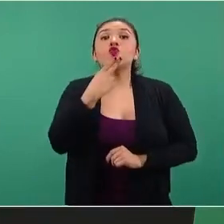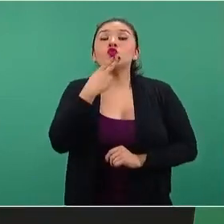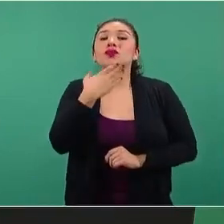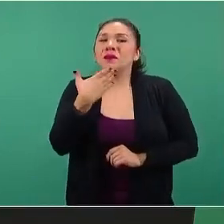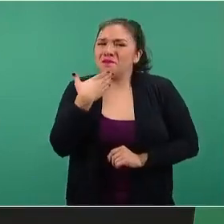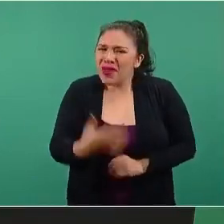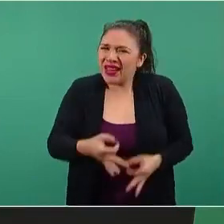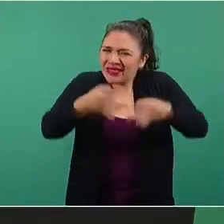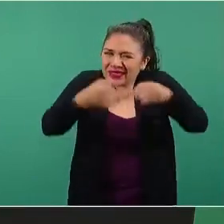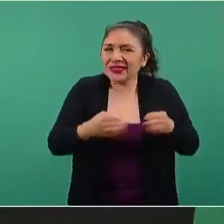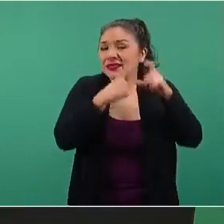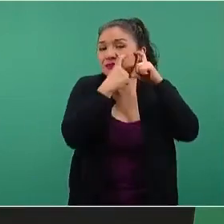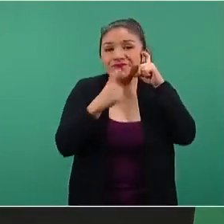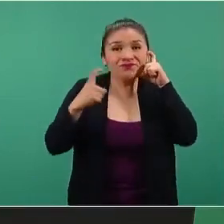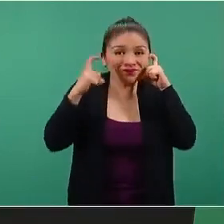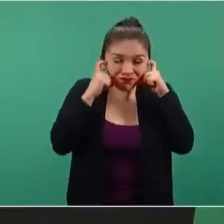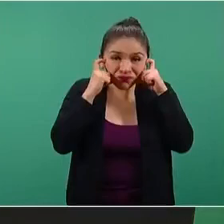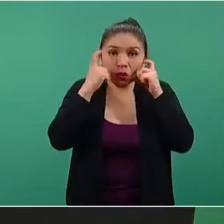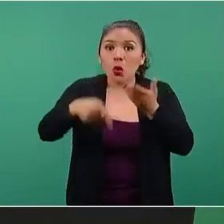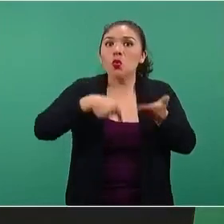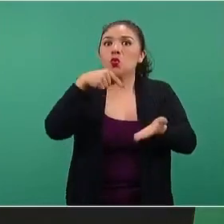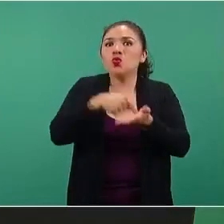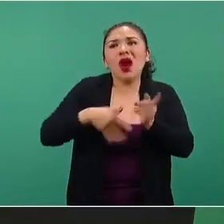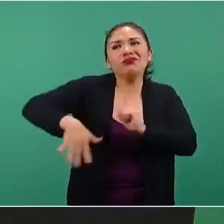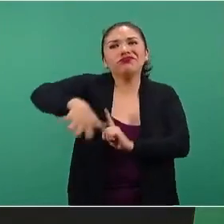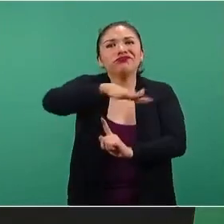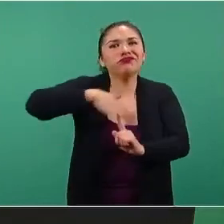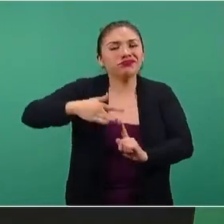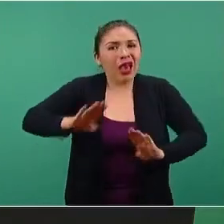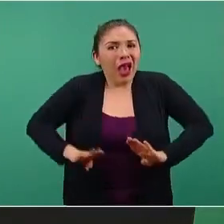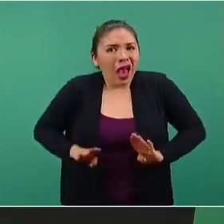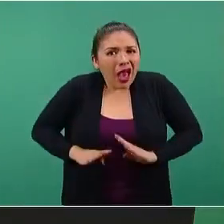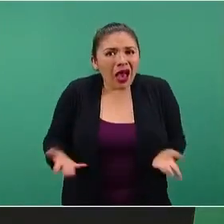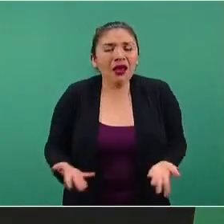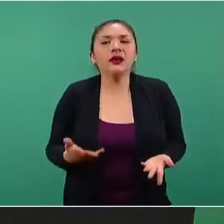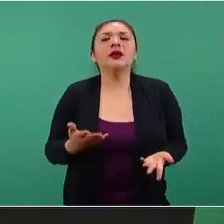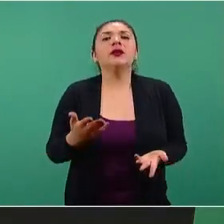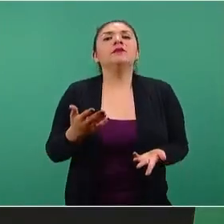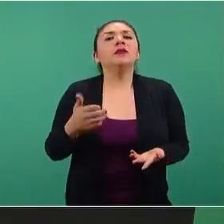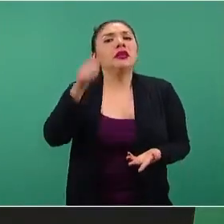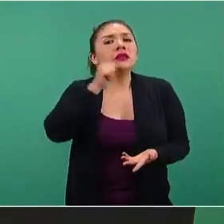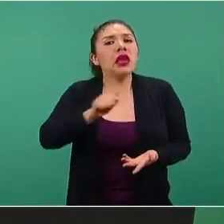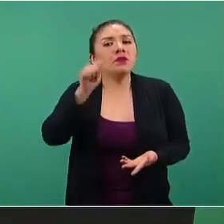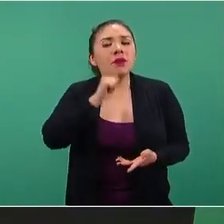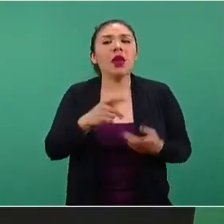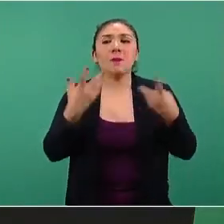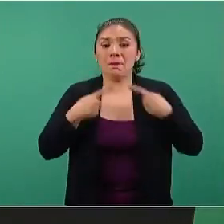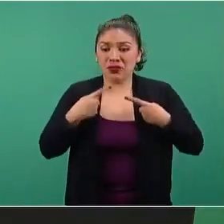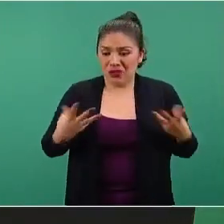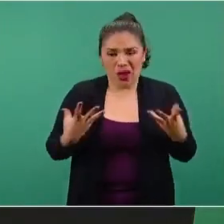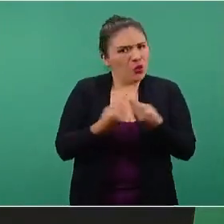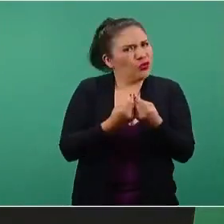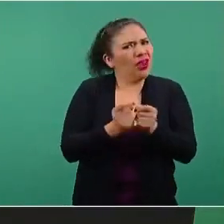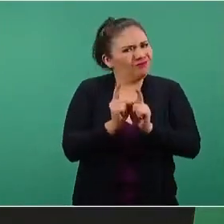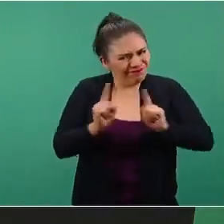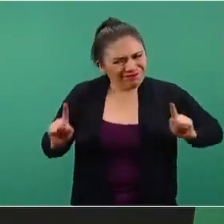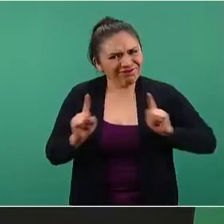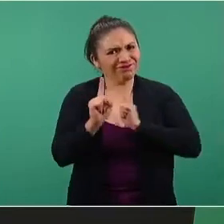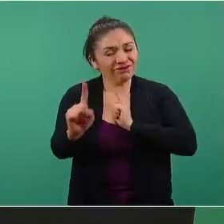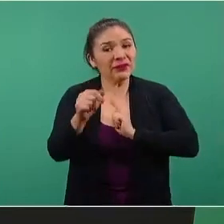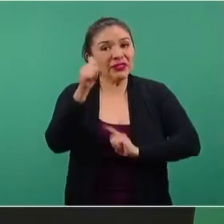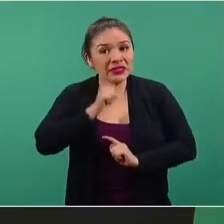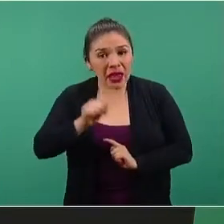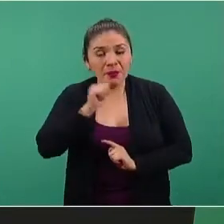cubrebocas en los ambientes, el mantener siempre la sana distancia, el